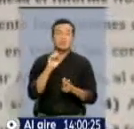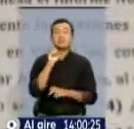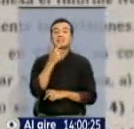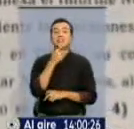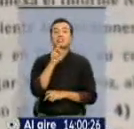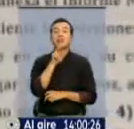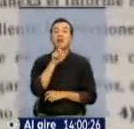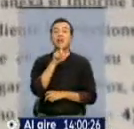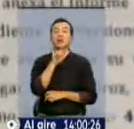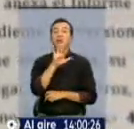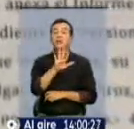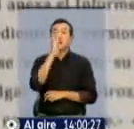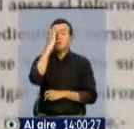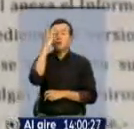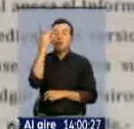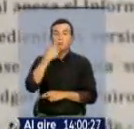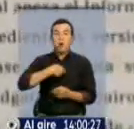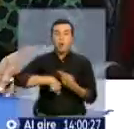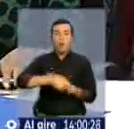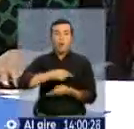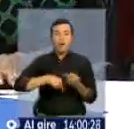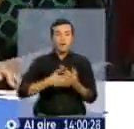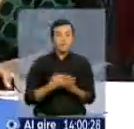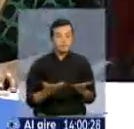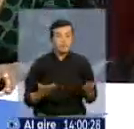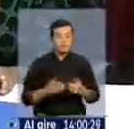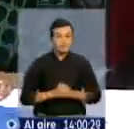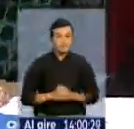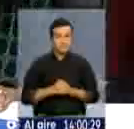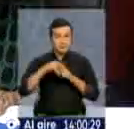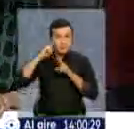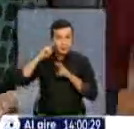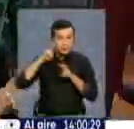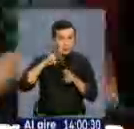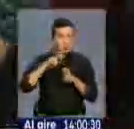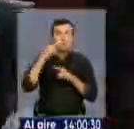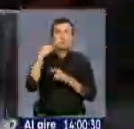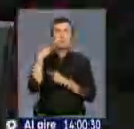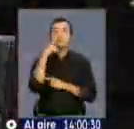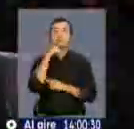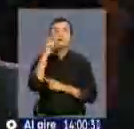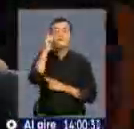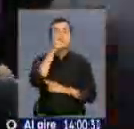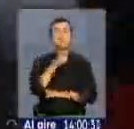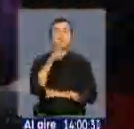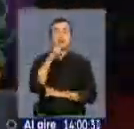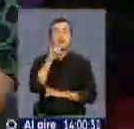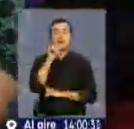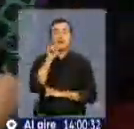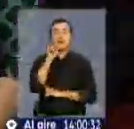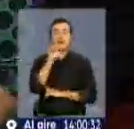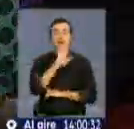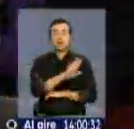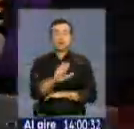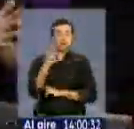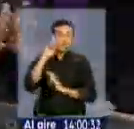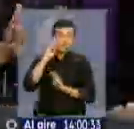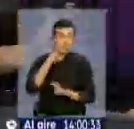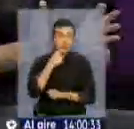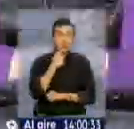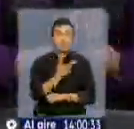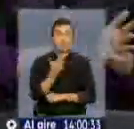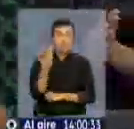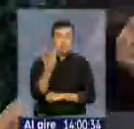Pareja Cordero por el delito de lavado de activos. La investigación está a cargo de la fiscal Diana Salazar, quien determinó en su indagación que